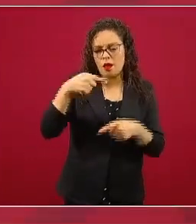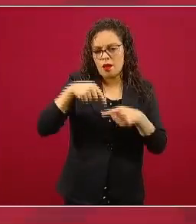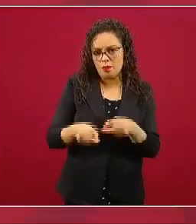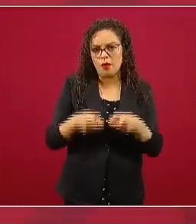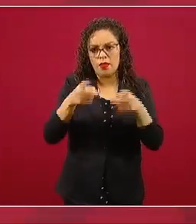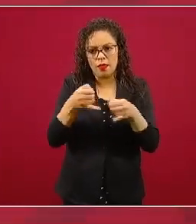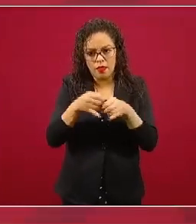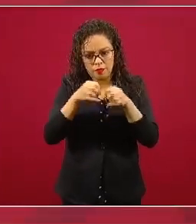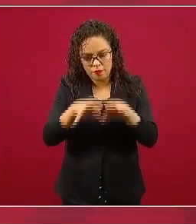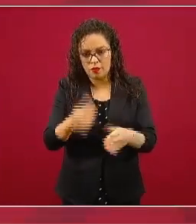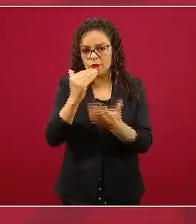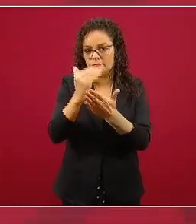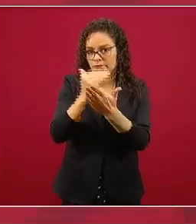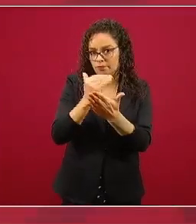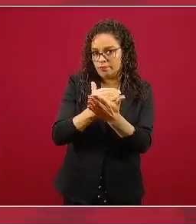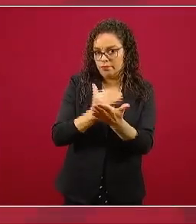protocolo.